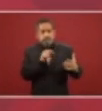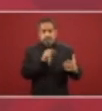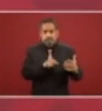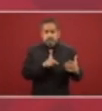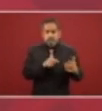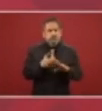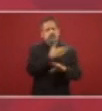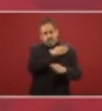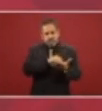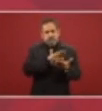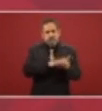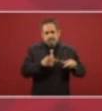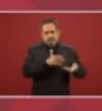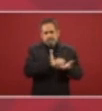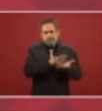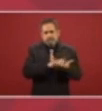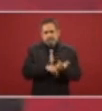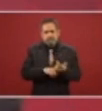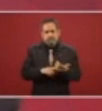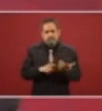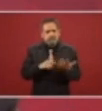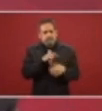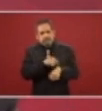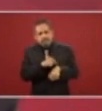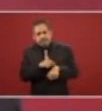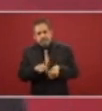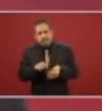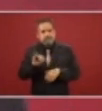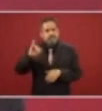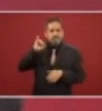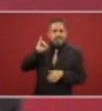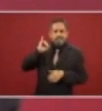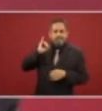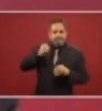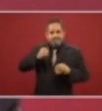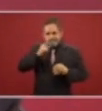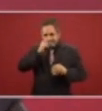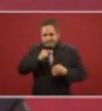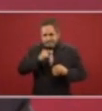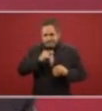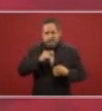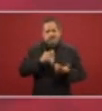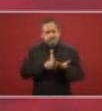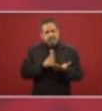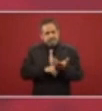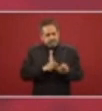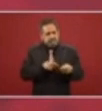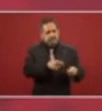ya estaba programada, porque no nos alcanzó el jueves a